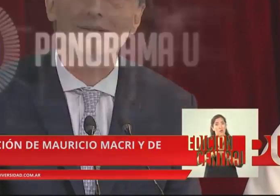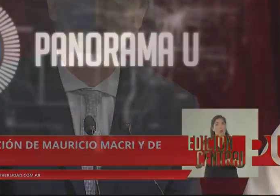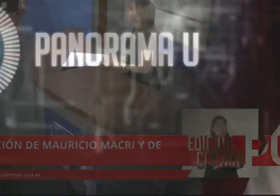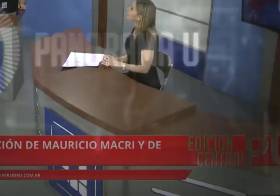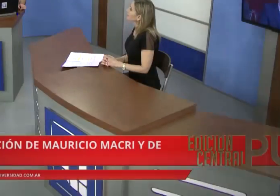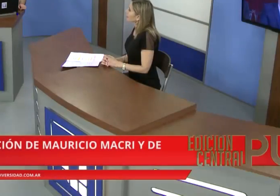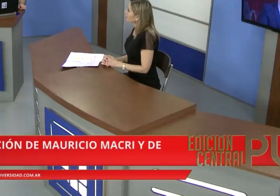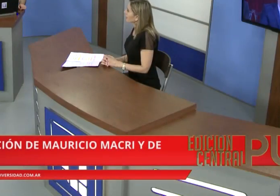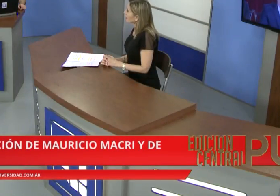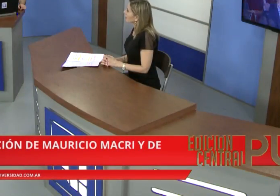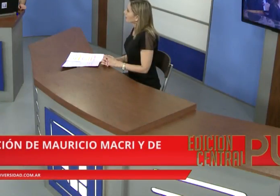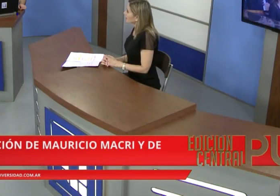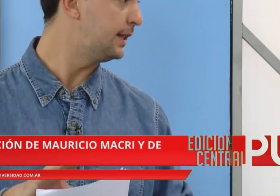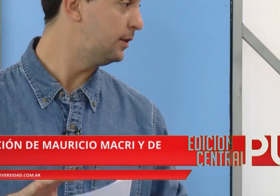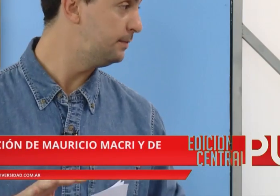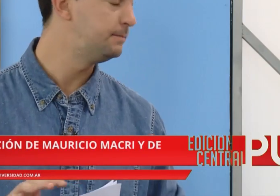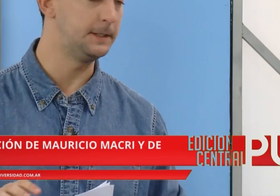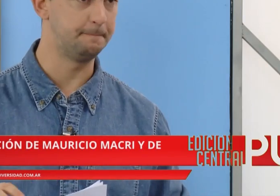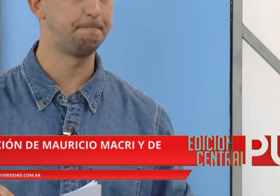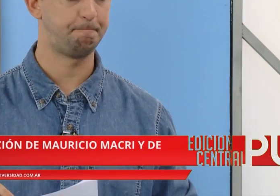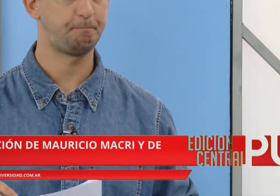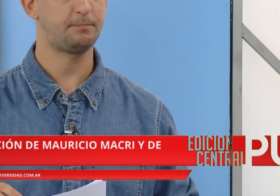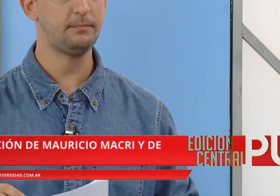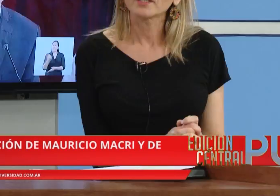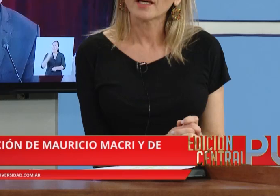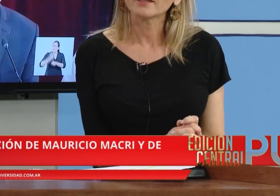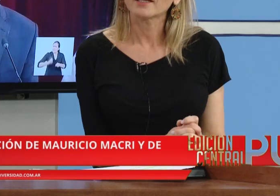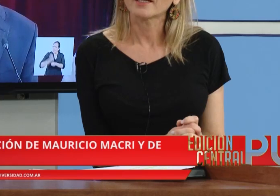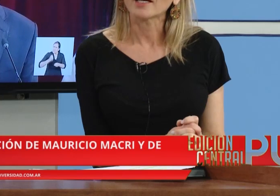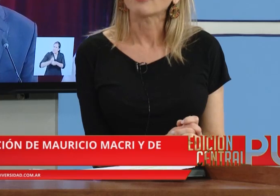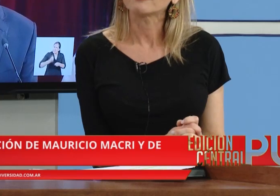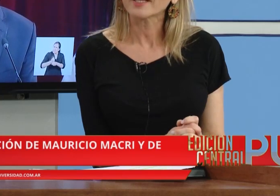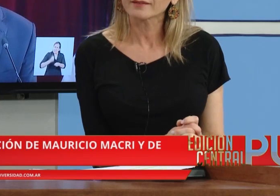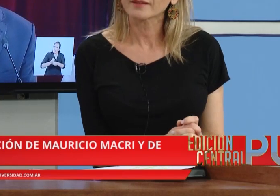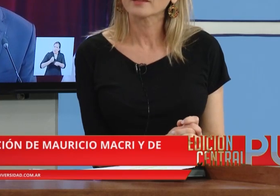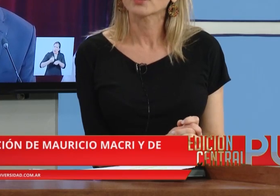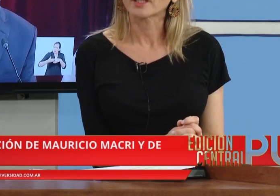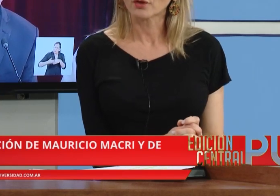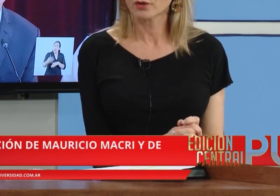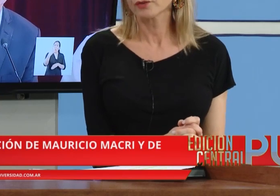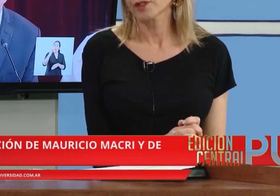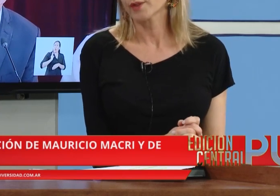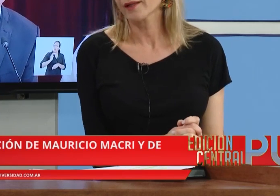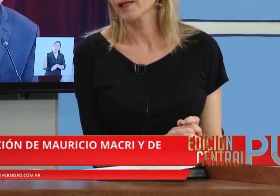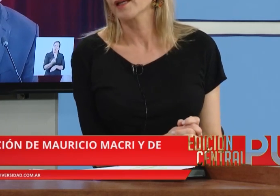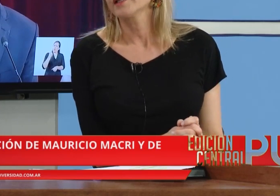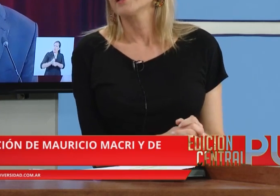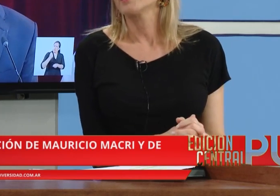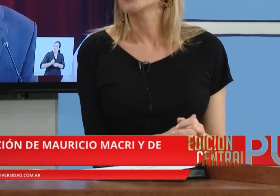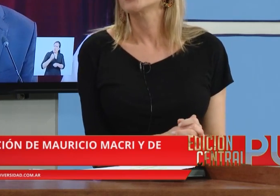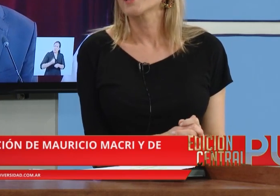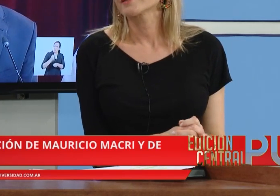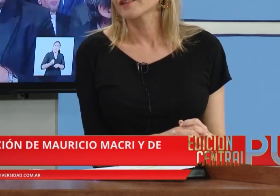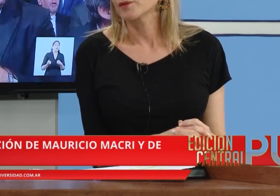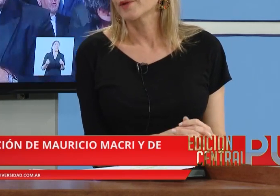cero, narcotráfico y unidad, ¿no? Exactamente, ahí con la unidad, la confianza, sobre todo, ¿se acuerdan que